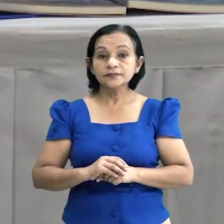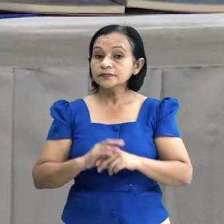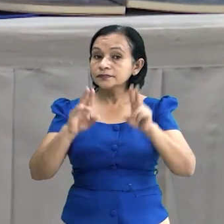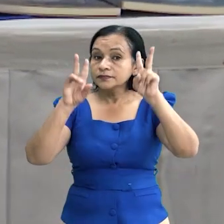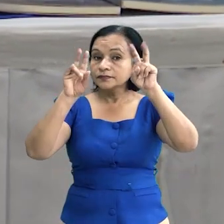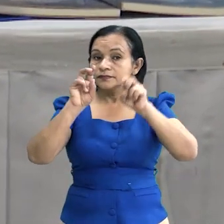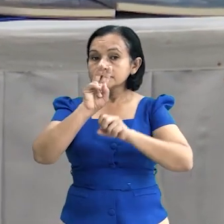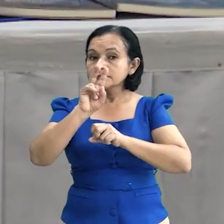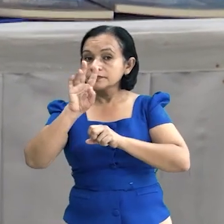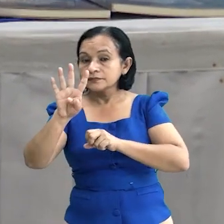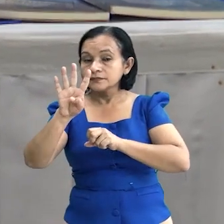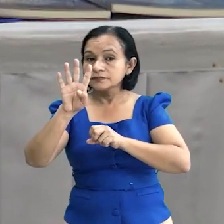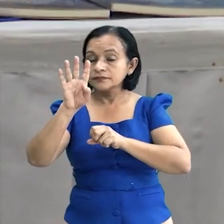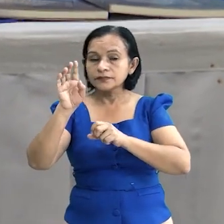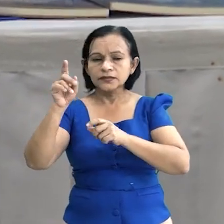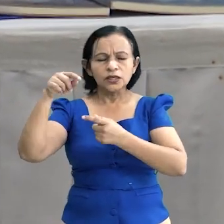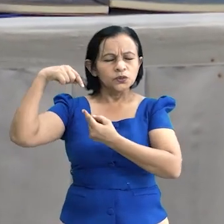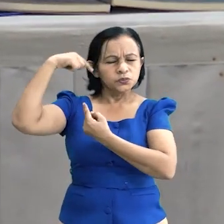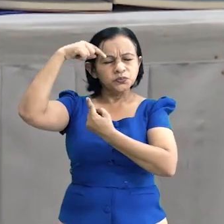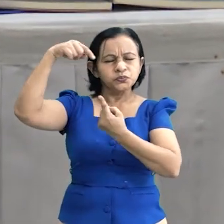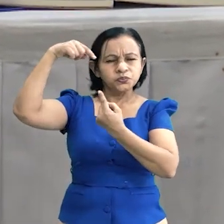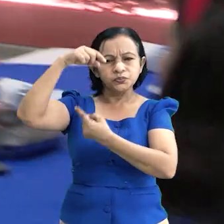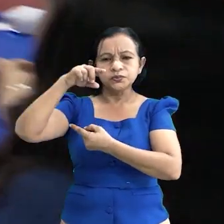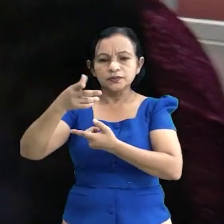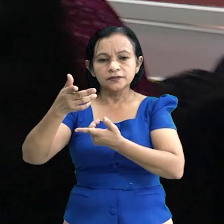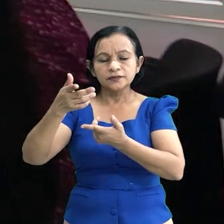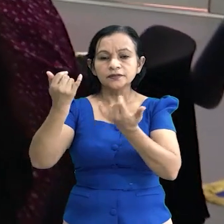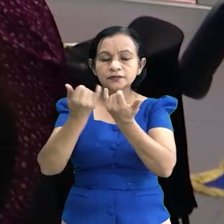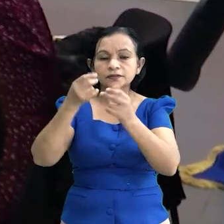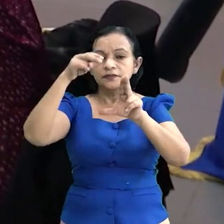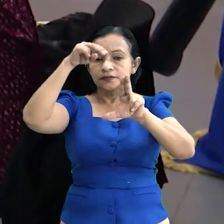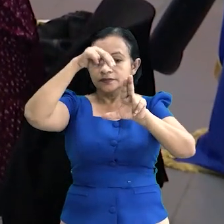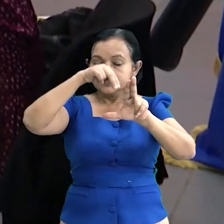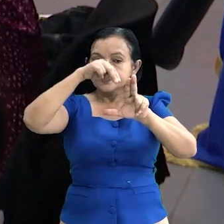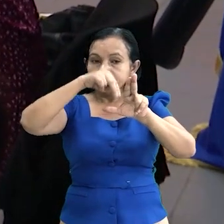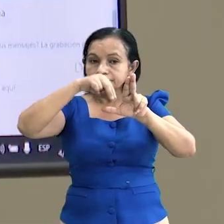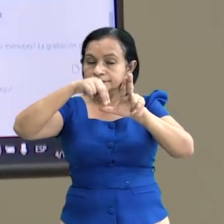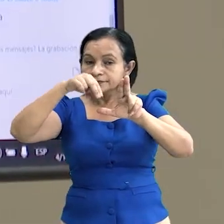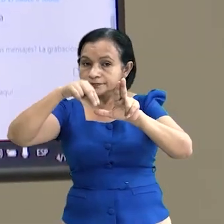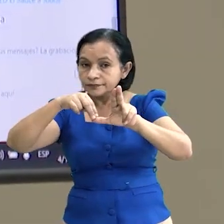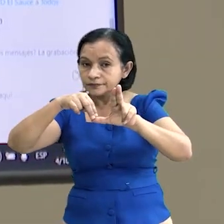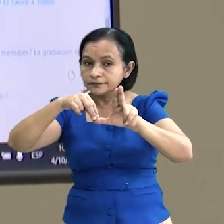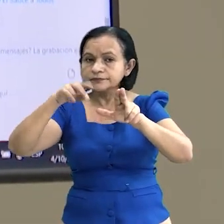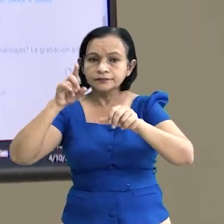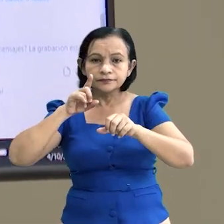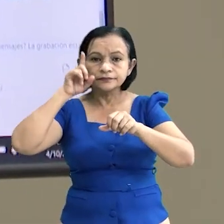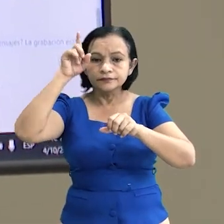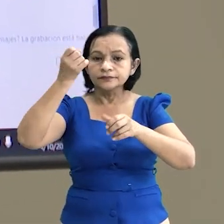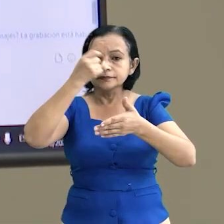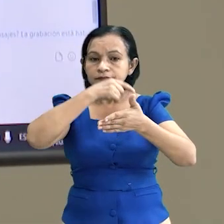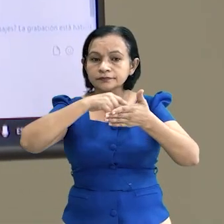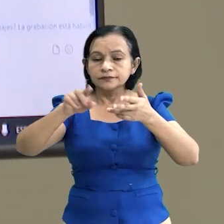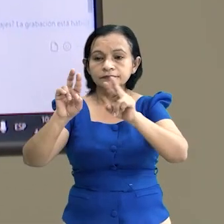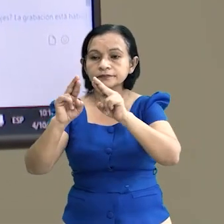En el marco del 24 aniversario del huracán Mitch, el Sistema Nacional para la Prevención, Mitigación y Atención a Desastres desarrolló esta semana